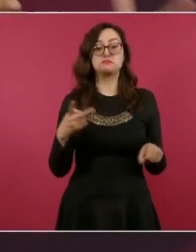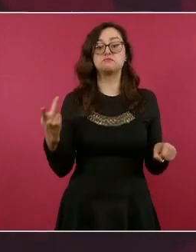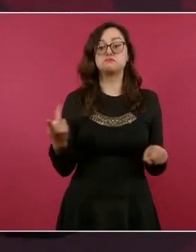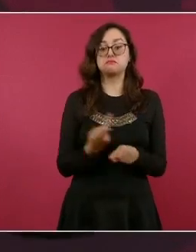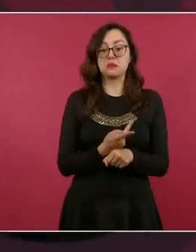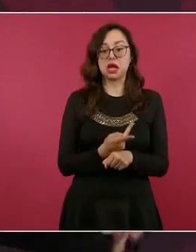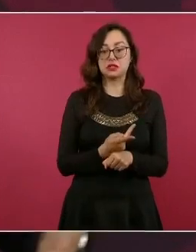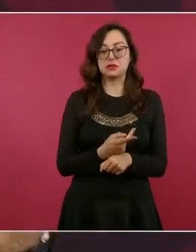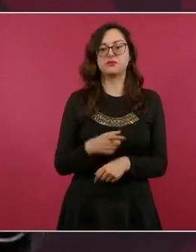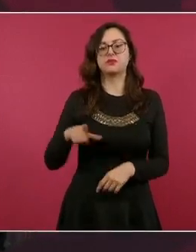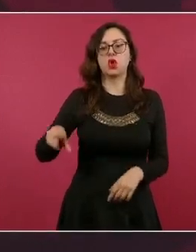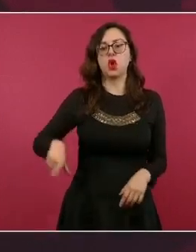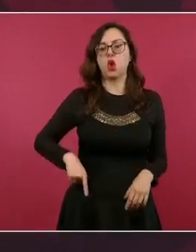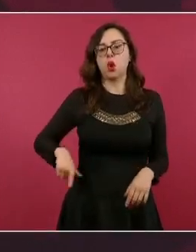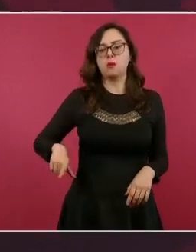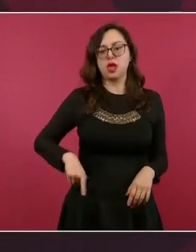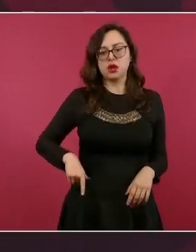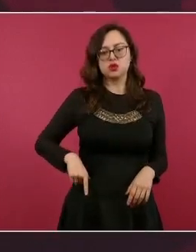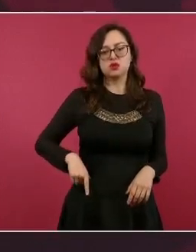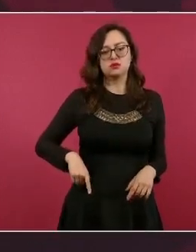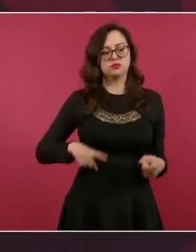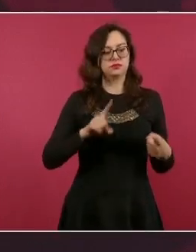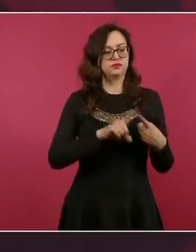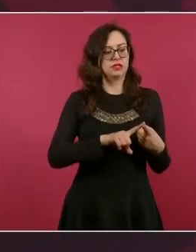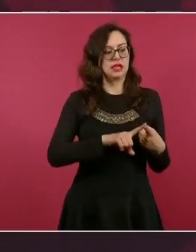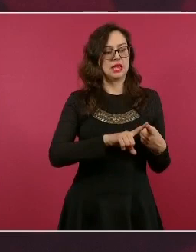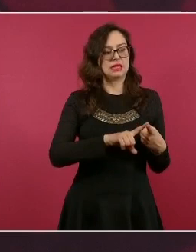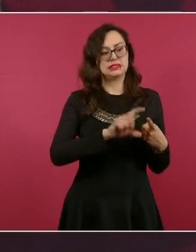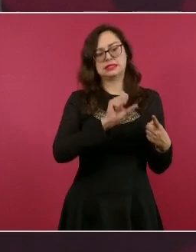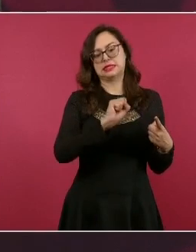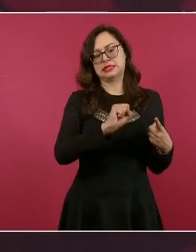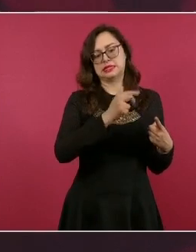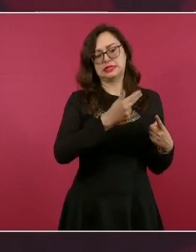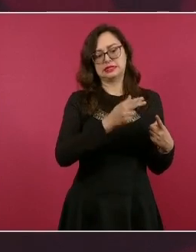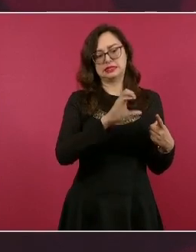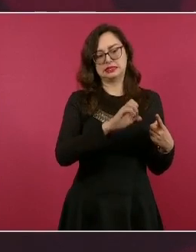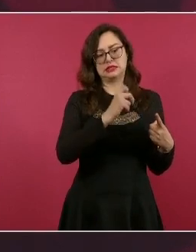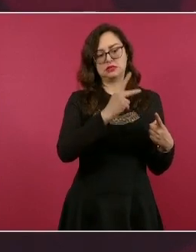de Hacienda y otra es la postura de